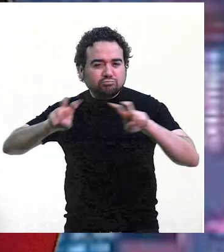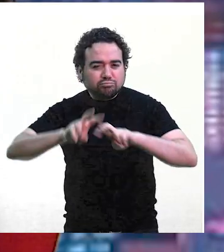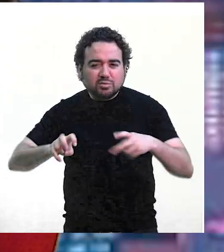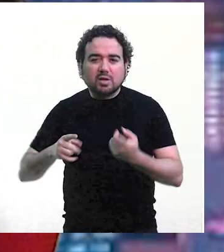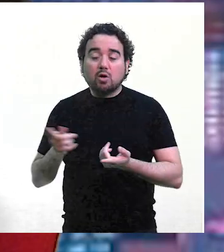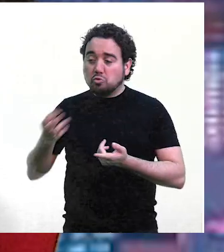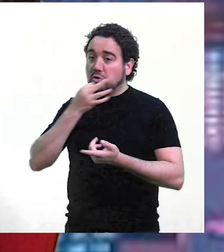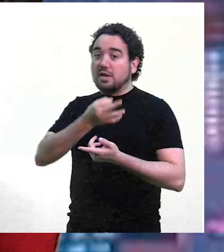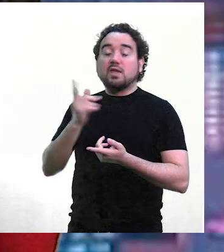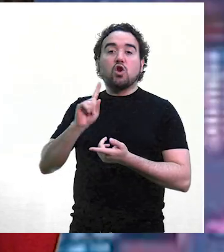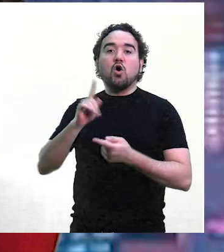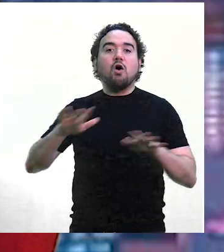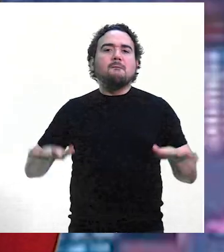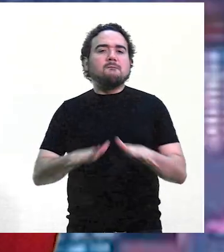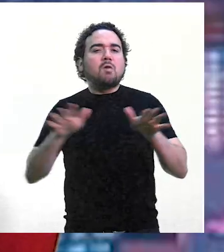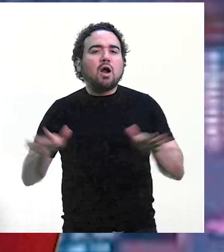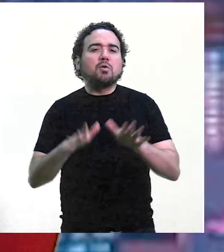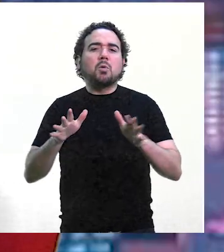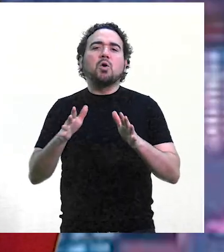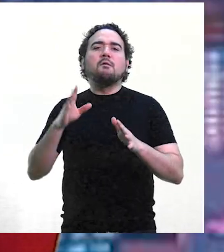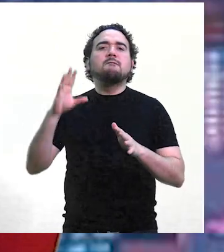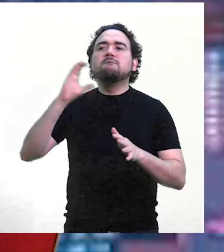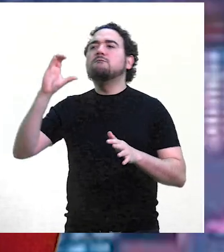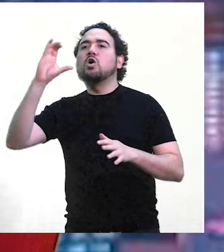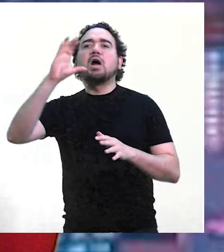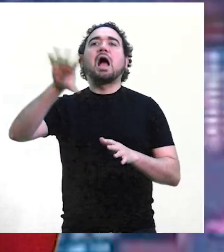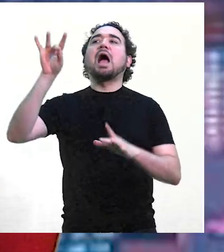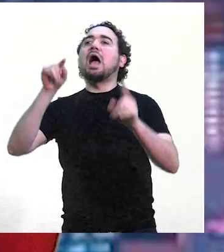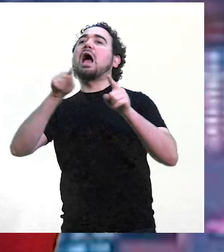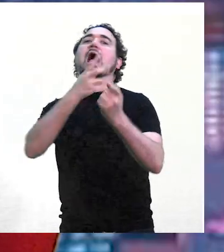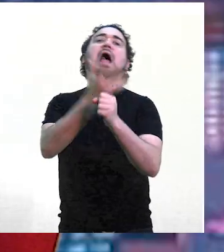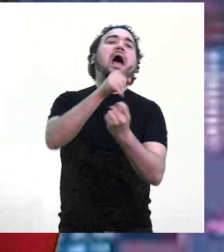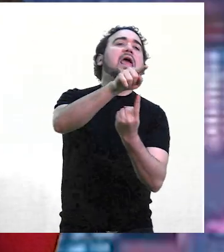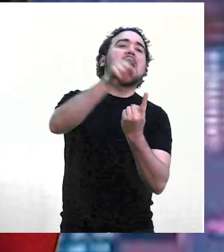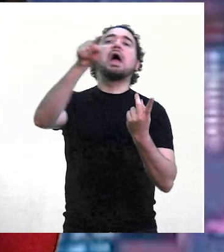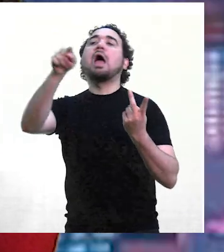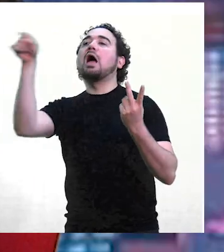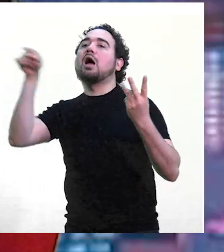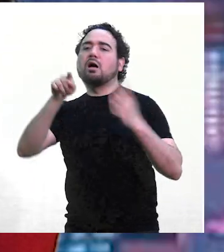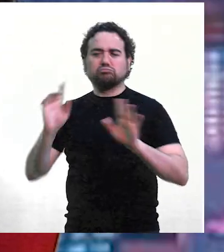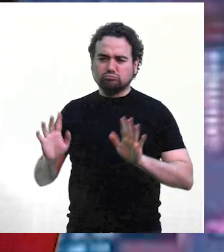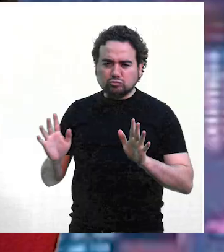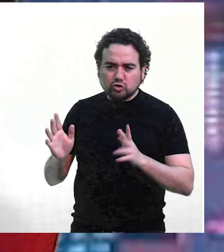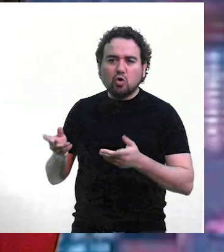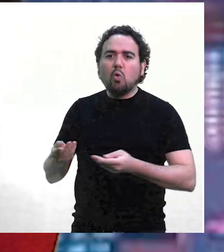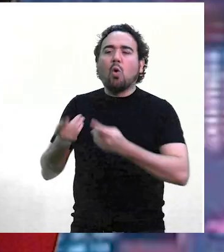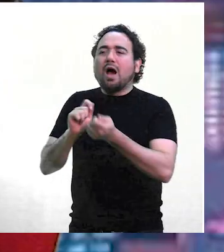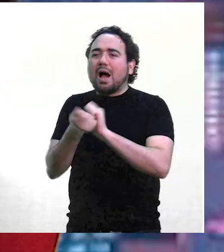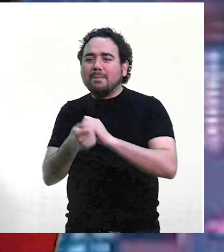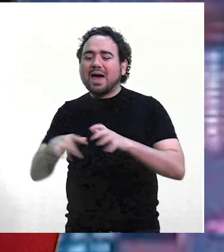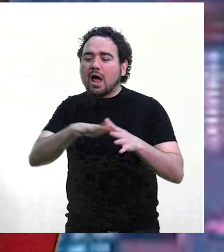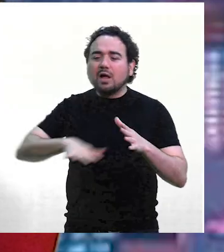mujeres científicas en particular, porque tú dices que en verdad no hay que hacer tanto esfuerzo como de tratar de buscarlas, sino ver otras formas de Claro. generar